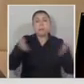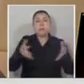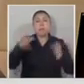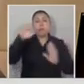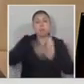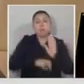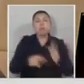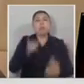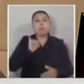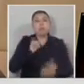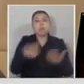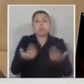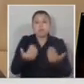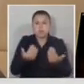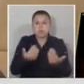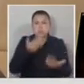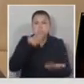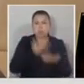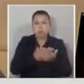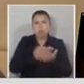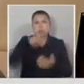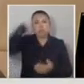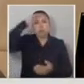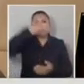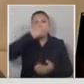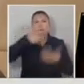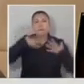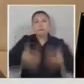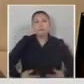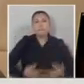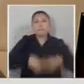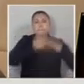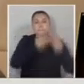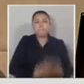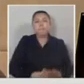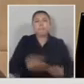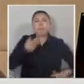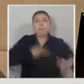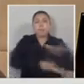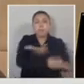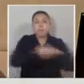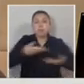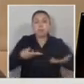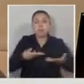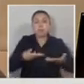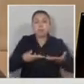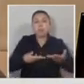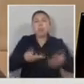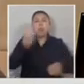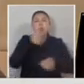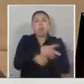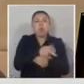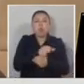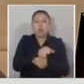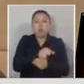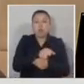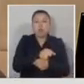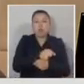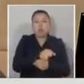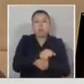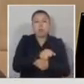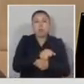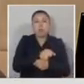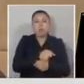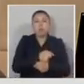necesario. Cuando tenemos gendarmes que conviven durante toda una vida con los delincuentes, que son amenazados ellos y